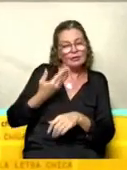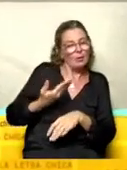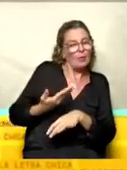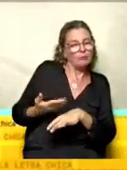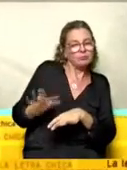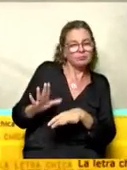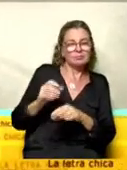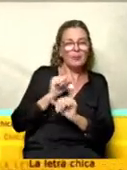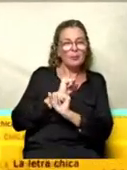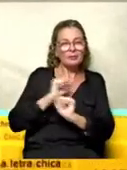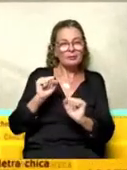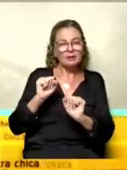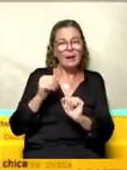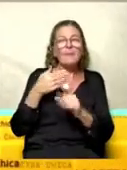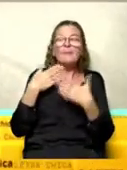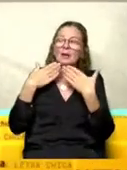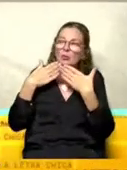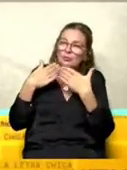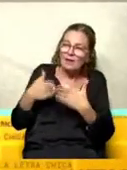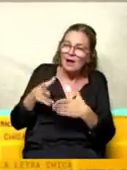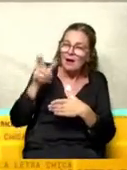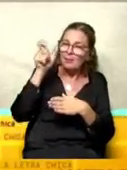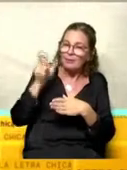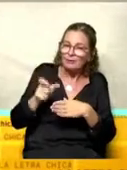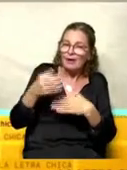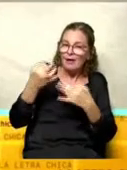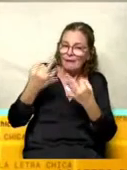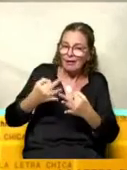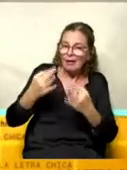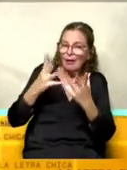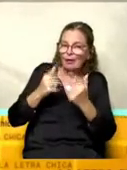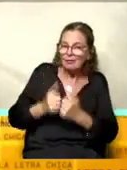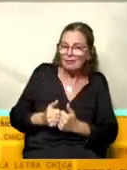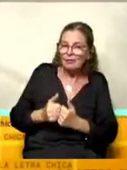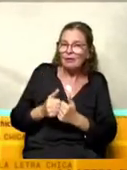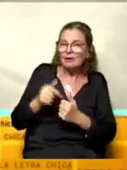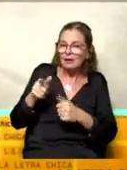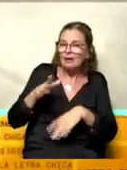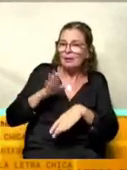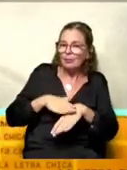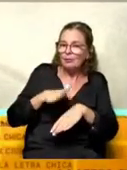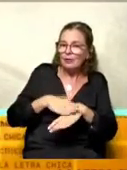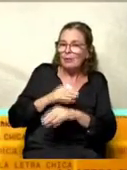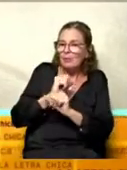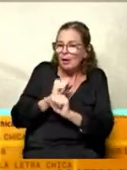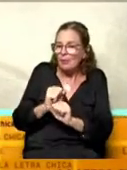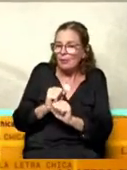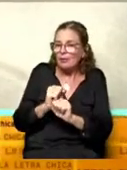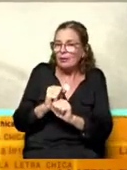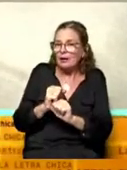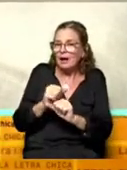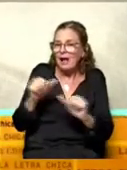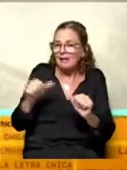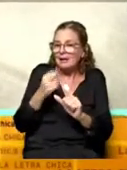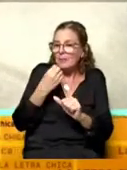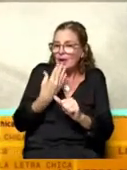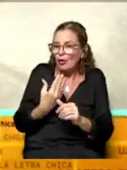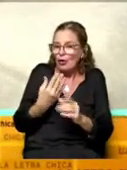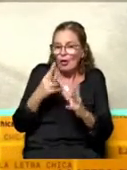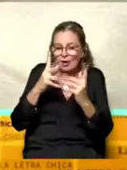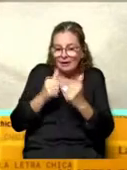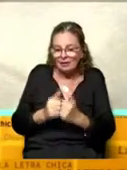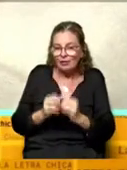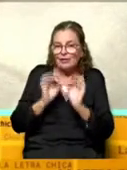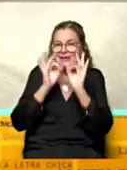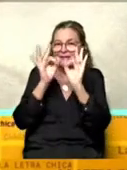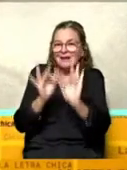esa posibilidad de consultar a las personas que estaban y a las organizaciones que estaban detrás de esto para poder implementar un mejor plan y poder llegar a